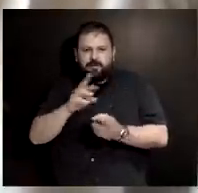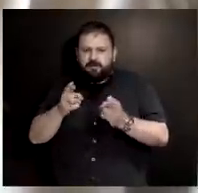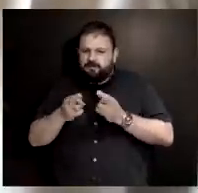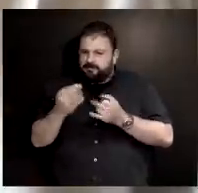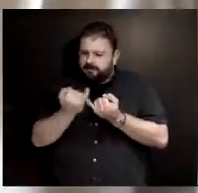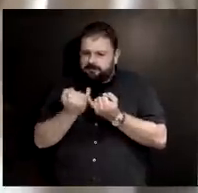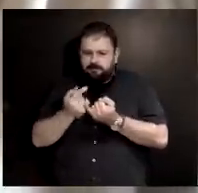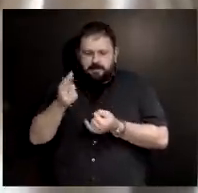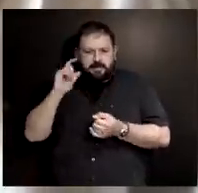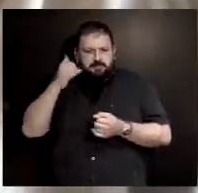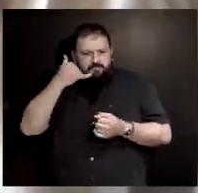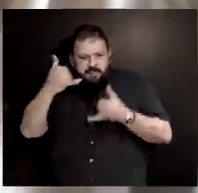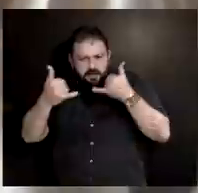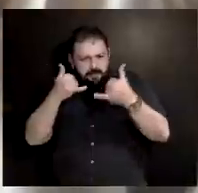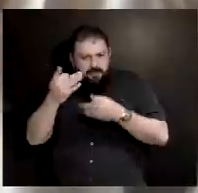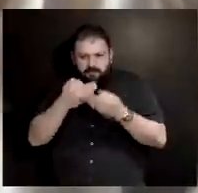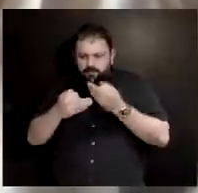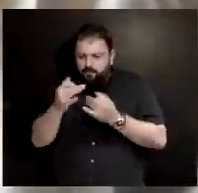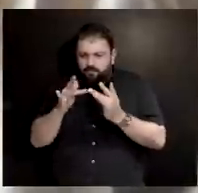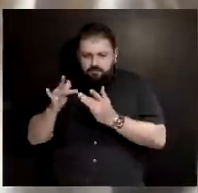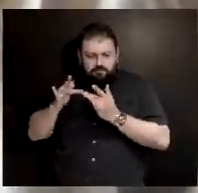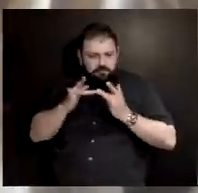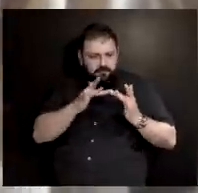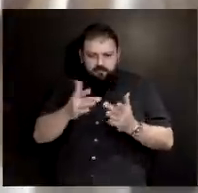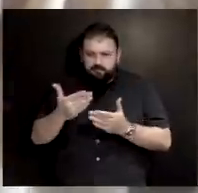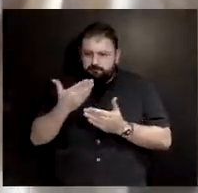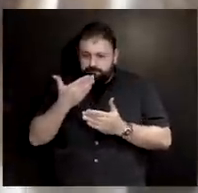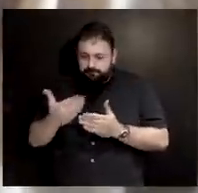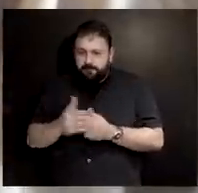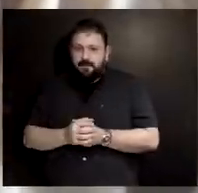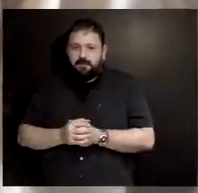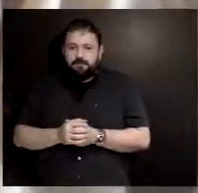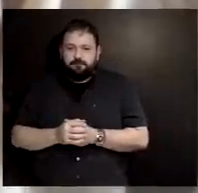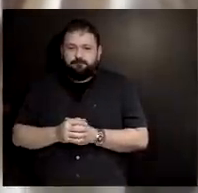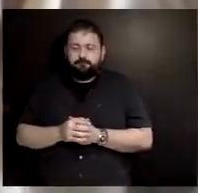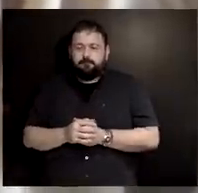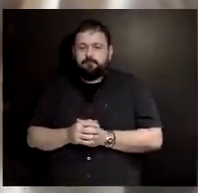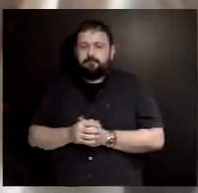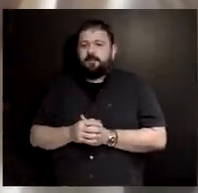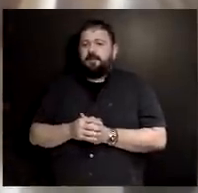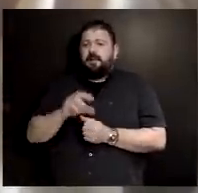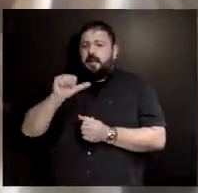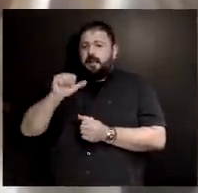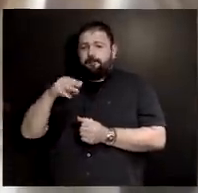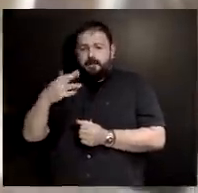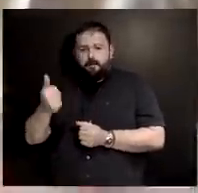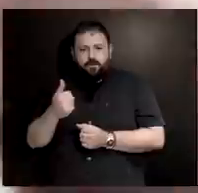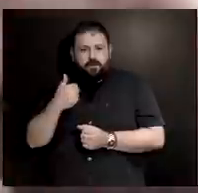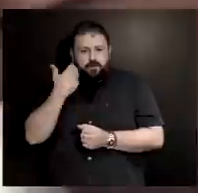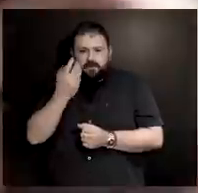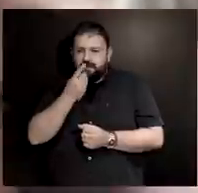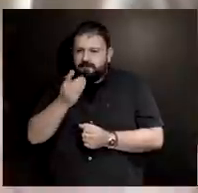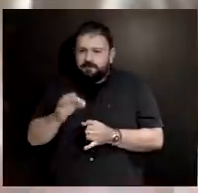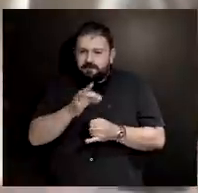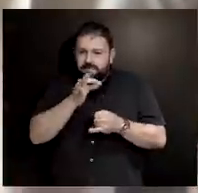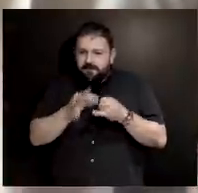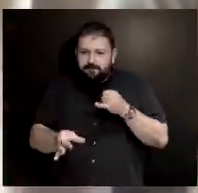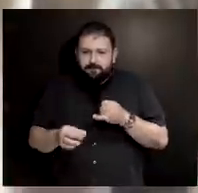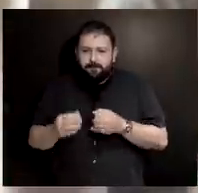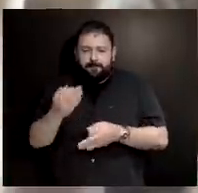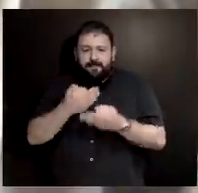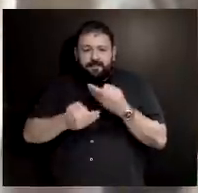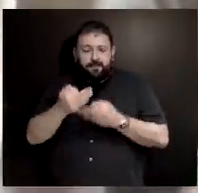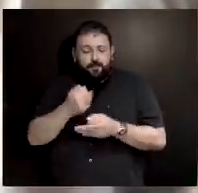¿no? Bien. Y bueno, pues por último, ahora sí nos falta ahí una tarola de